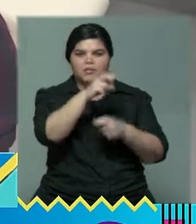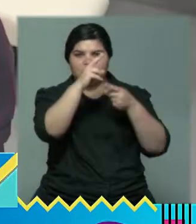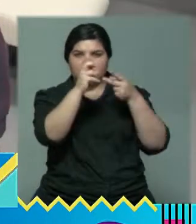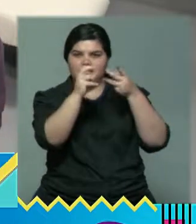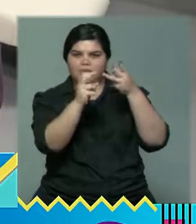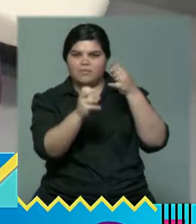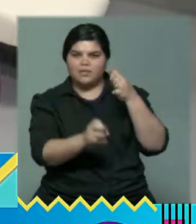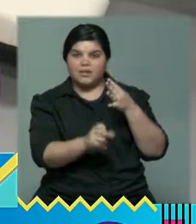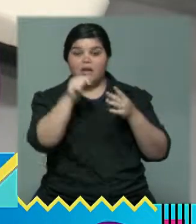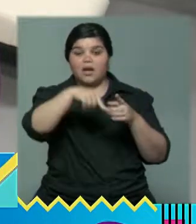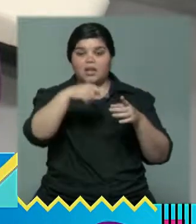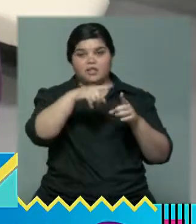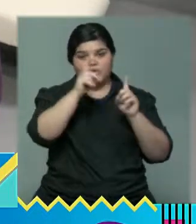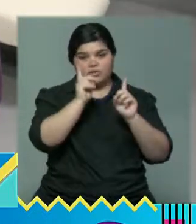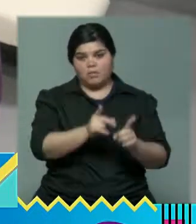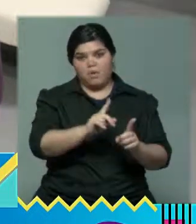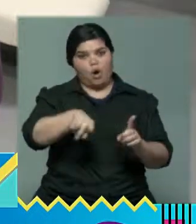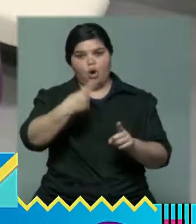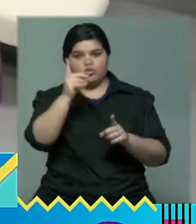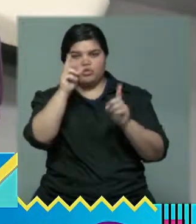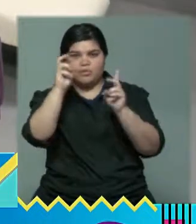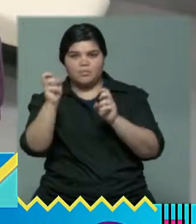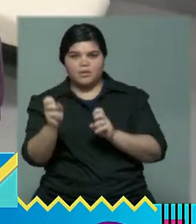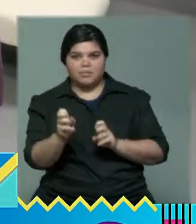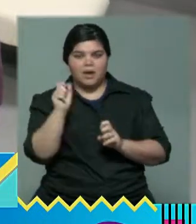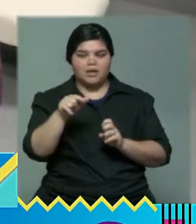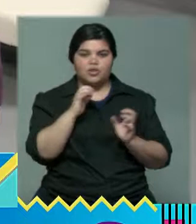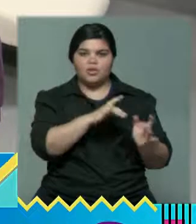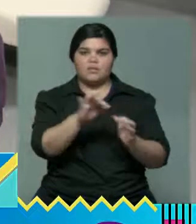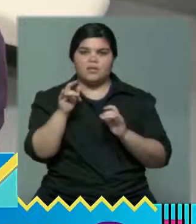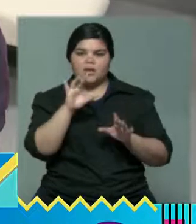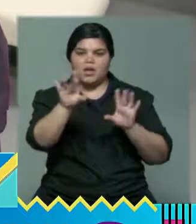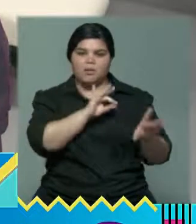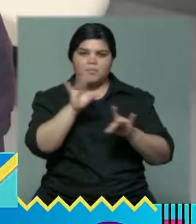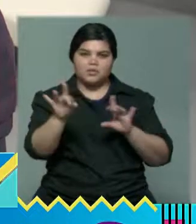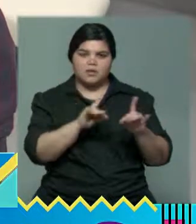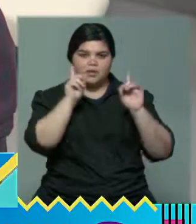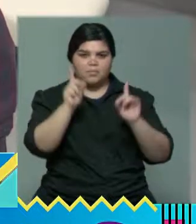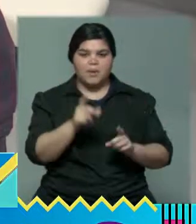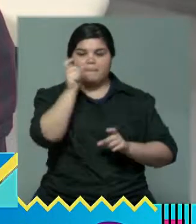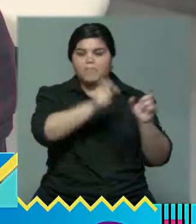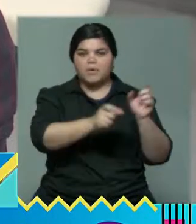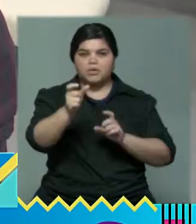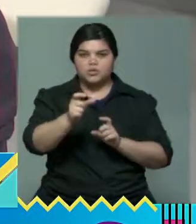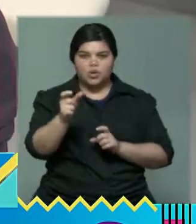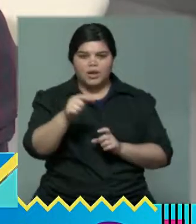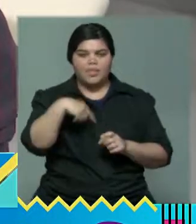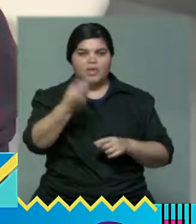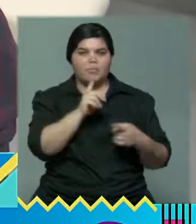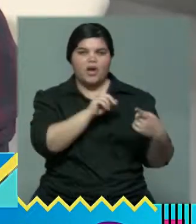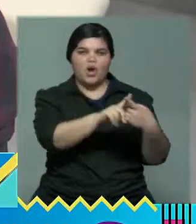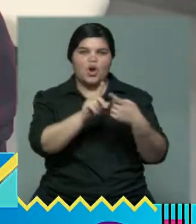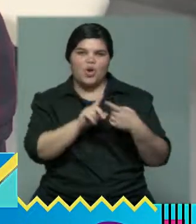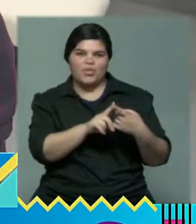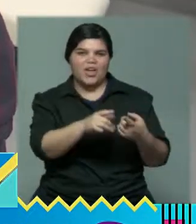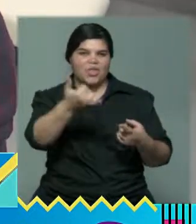abordando, estos y otros más. No solamente nosotros, obviamente para debatirlo también con nuestros invitados y con todas las personas con las que también iremos teniendo contacto telefónico para